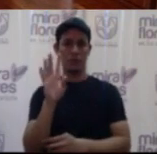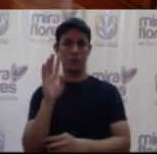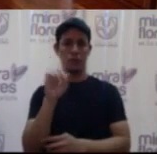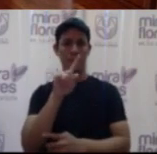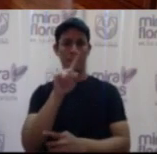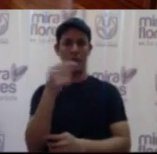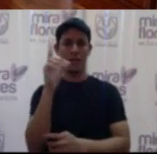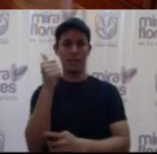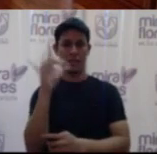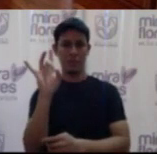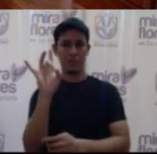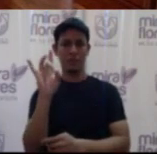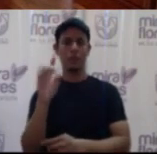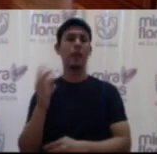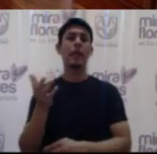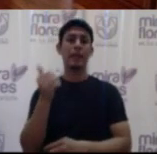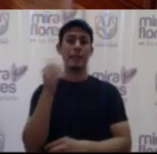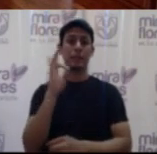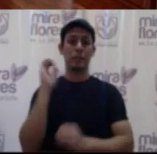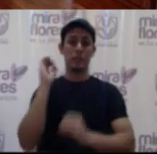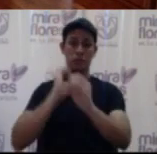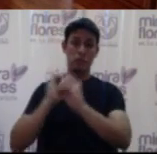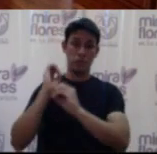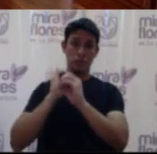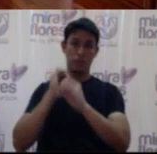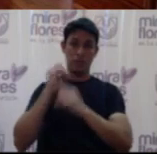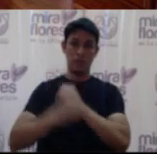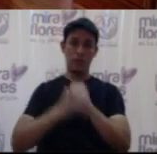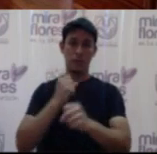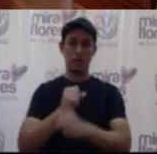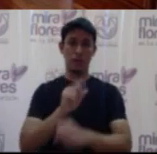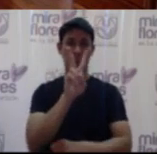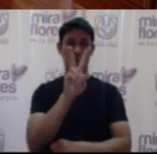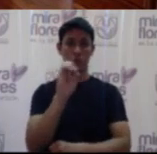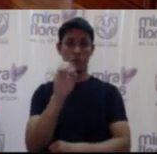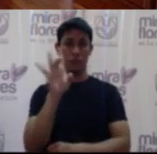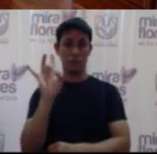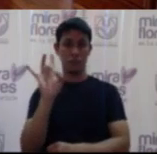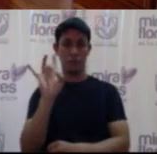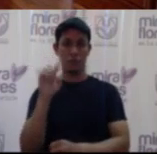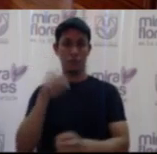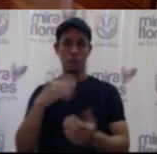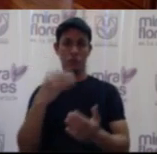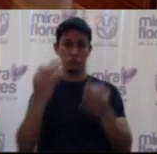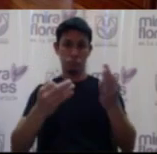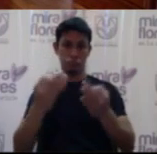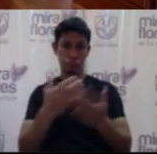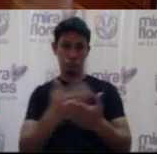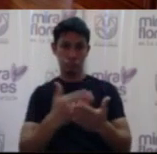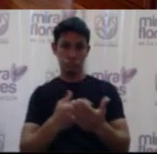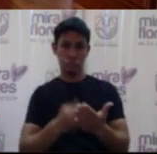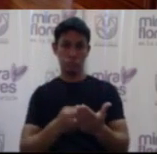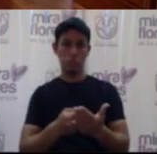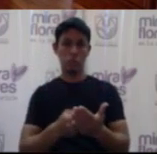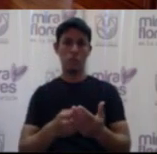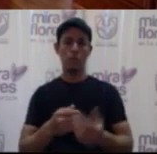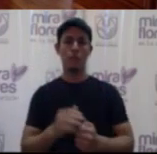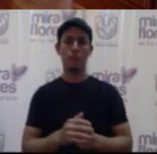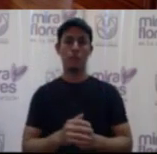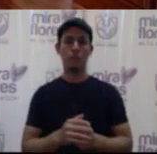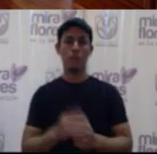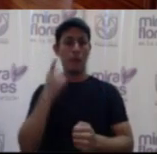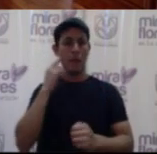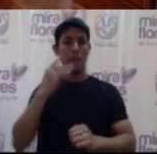224-2018 de fecha 17 de octubre del año 2018, a través del cual la sugerencia de presupuesto informa respecto al programa de incentivos a la mejora de